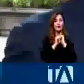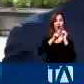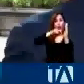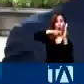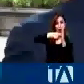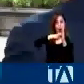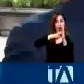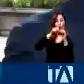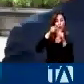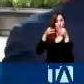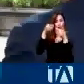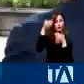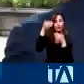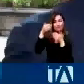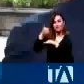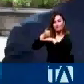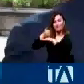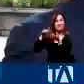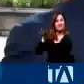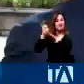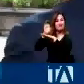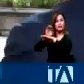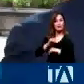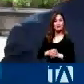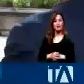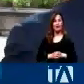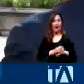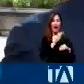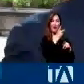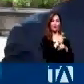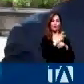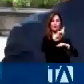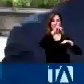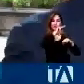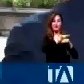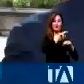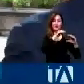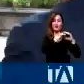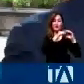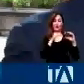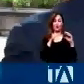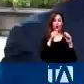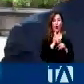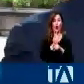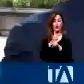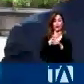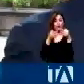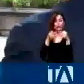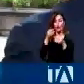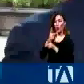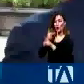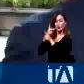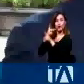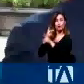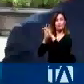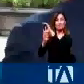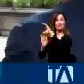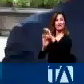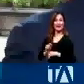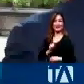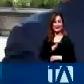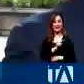al procurador, al Consejo Nacional Electoral, Consejo de la Judicatura, Consejo de Participación Ciudadana. Si ellos logran su